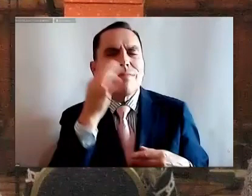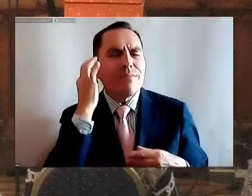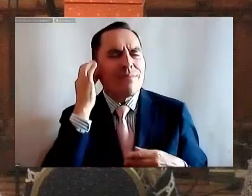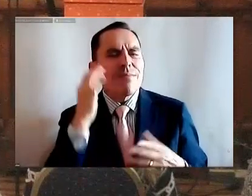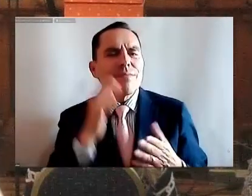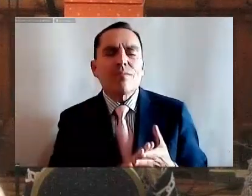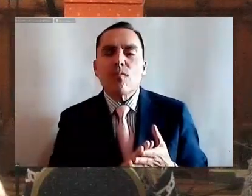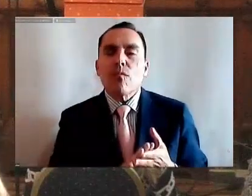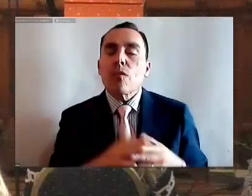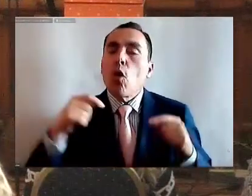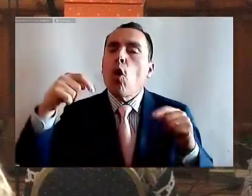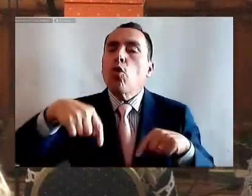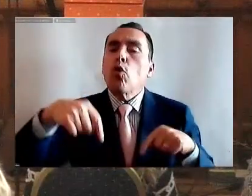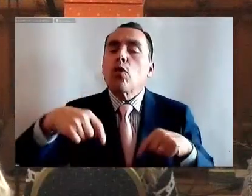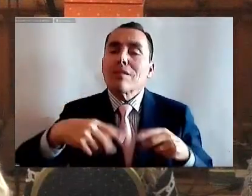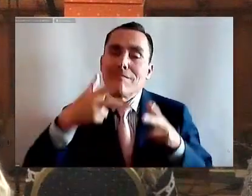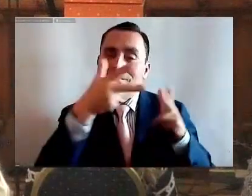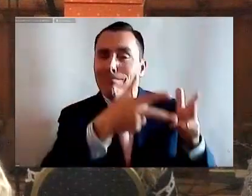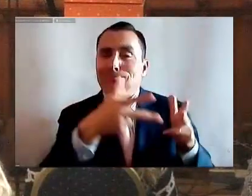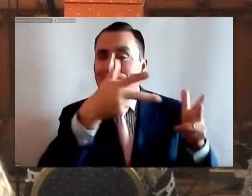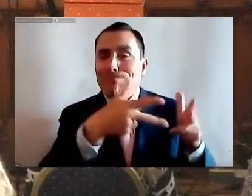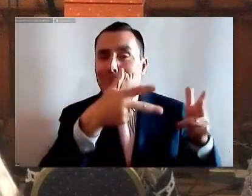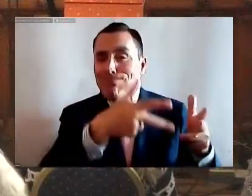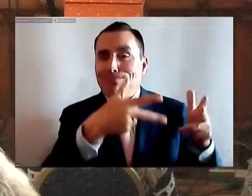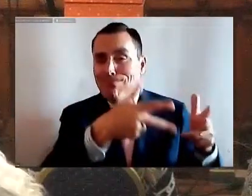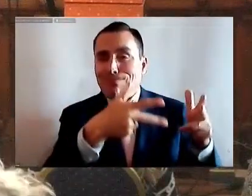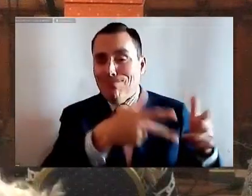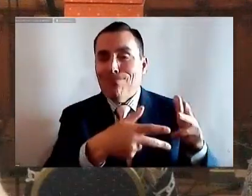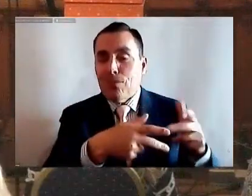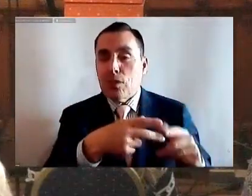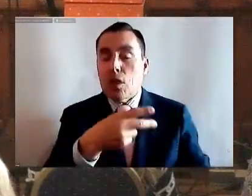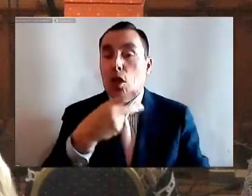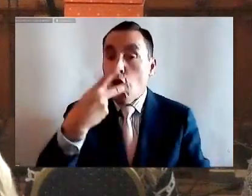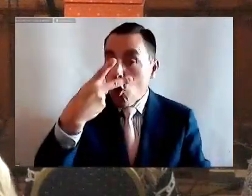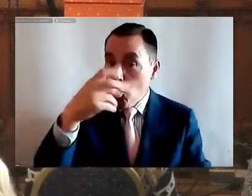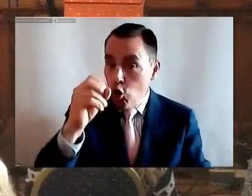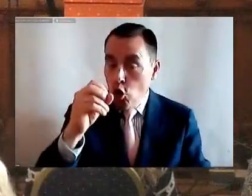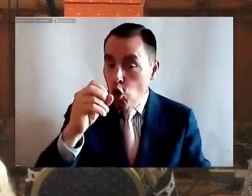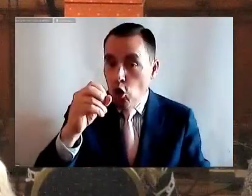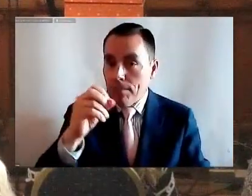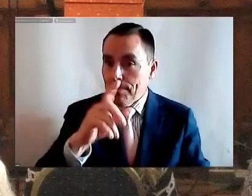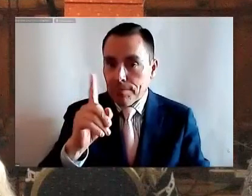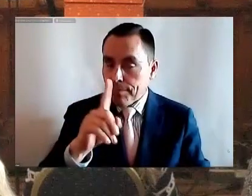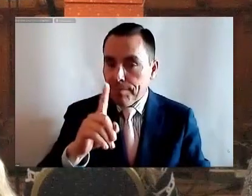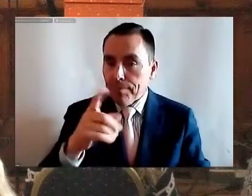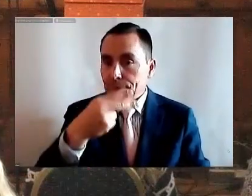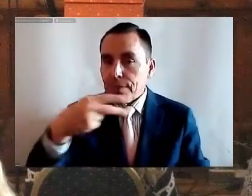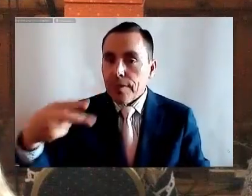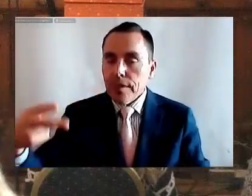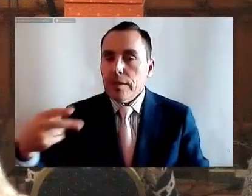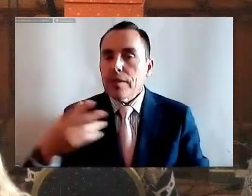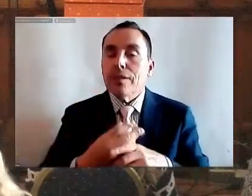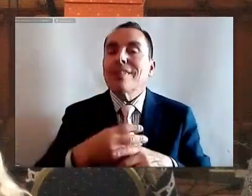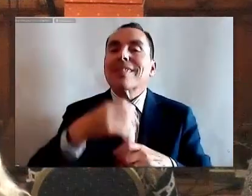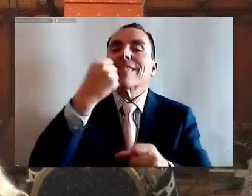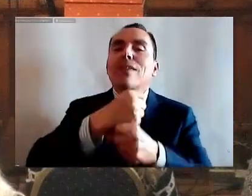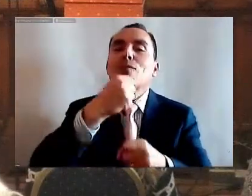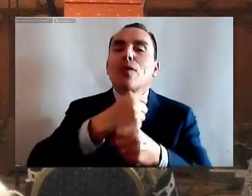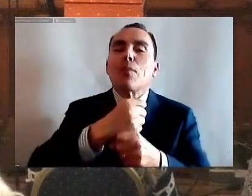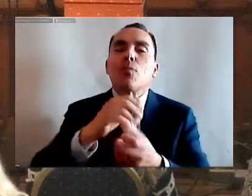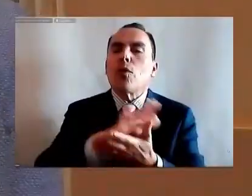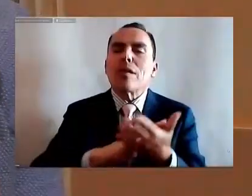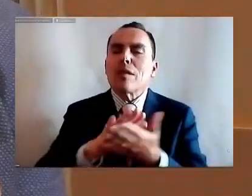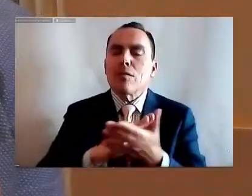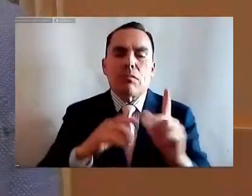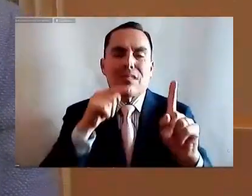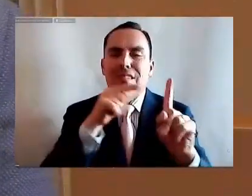acoso, entre comillas, no sexual, ¿no? El acoso laboral, el mobbing, ¿no? Eso que se persigue a un trabajador, se